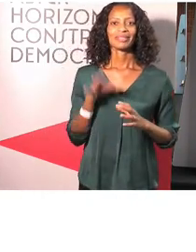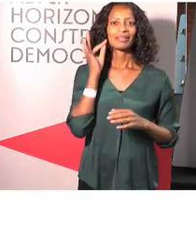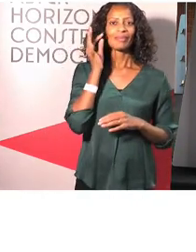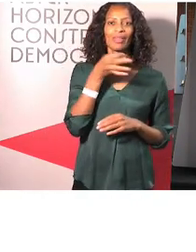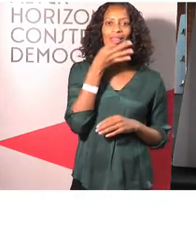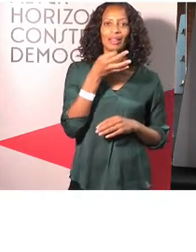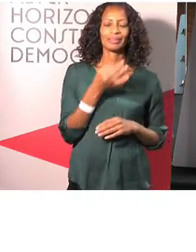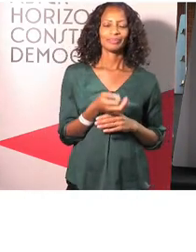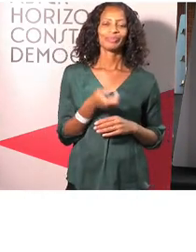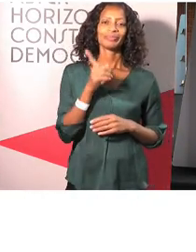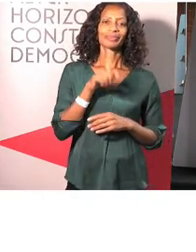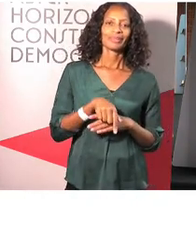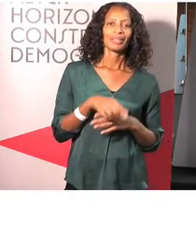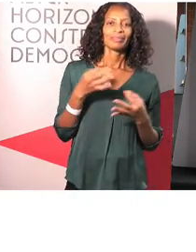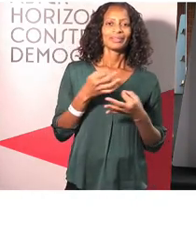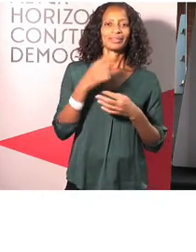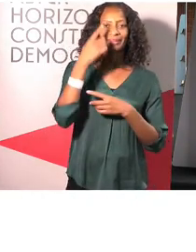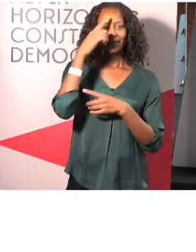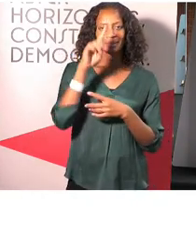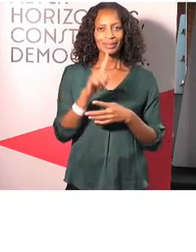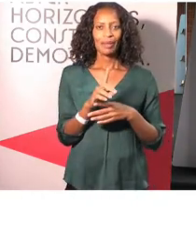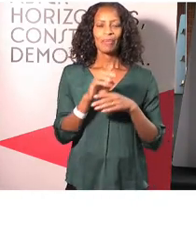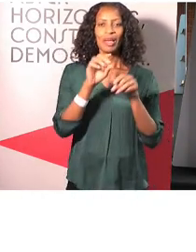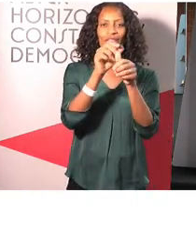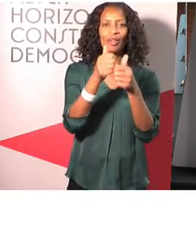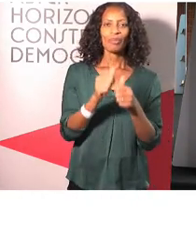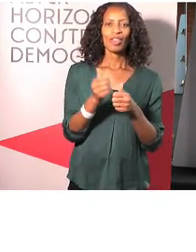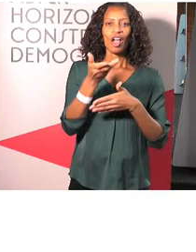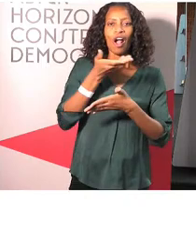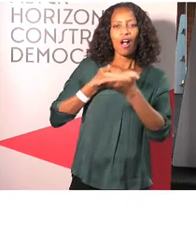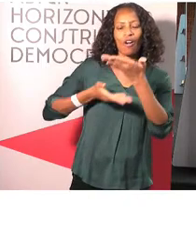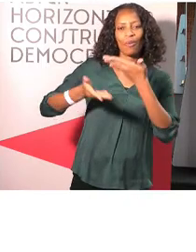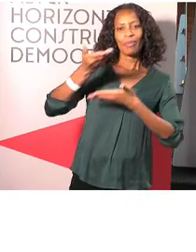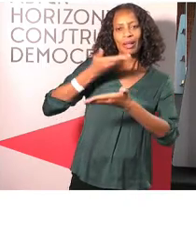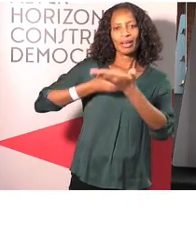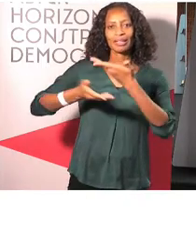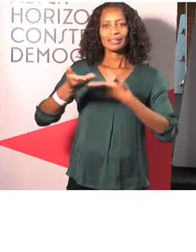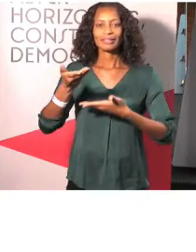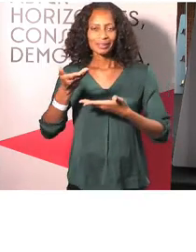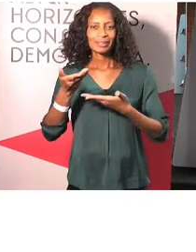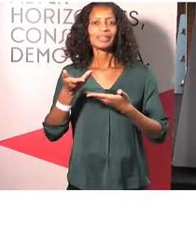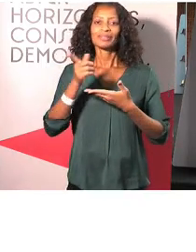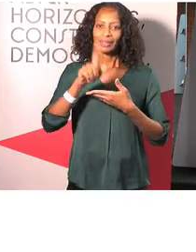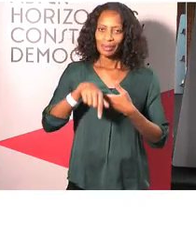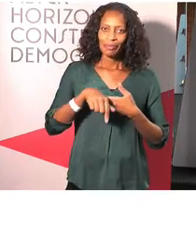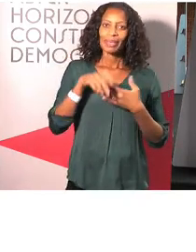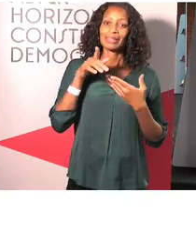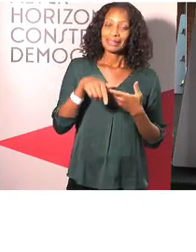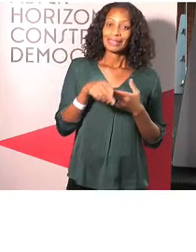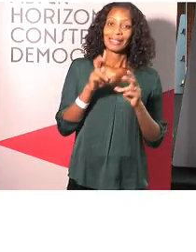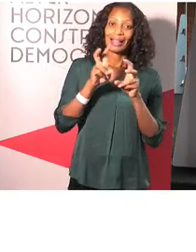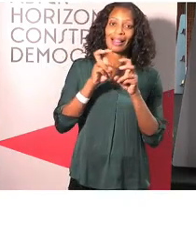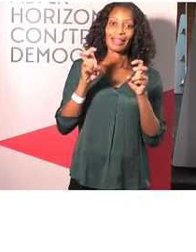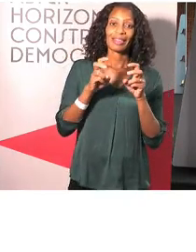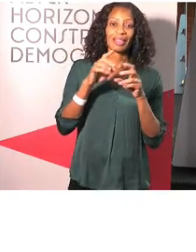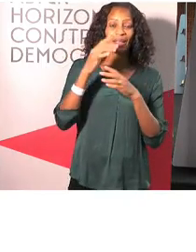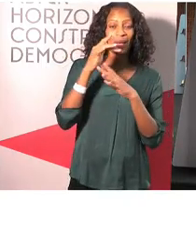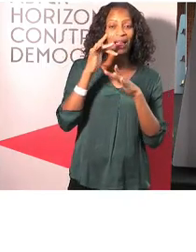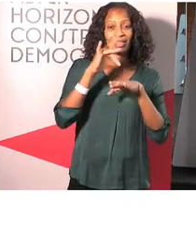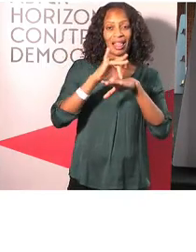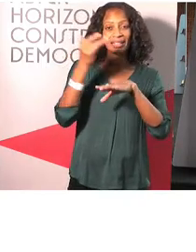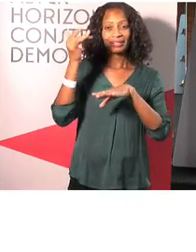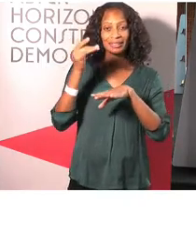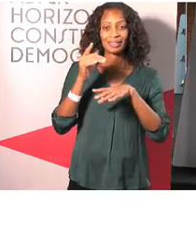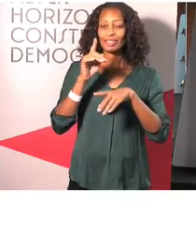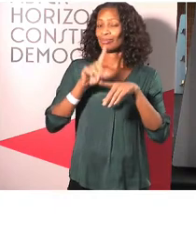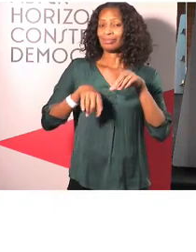Y tenemos que tener en cuenta que tanto el modelo de cooperativa, que esto ocurre tanto, esto ocurre con la digitalización y plataformización, independientemente del